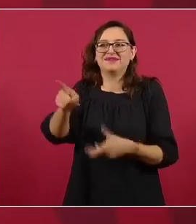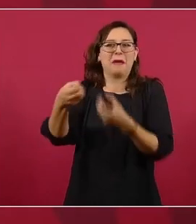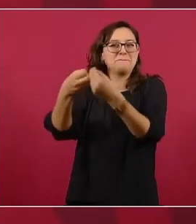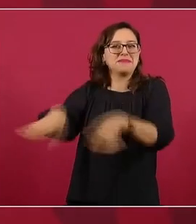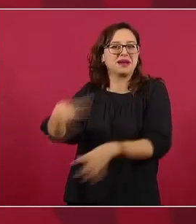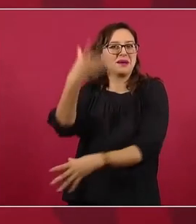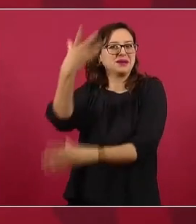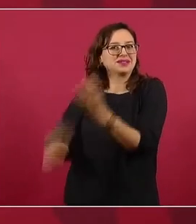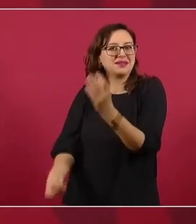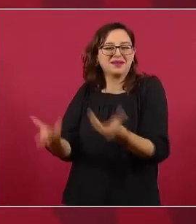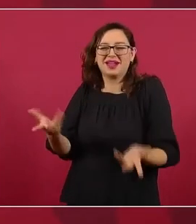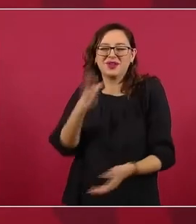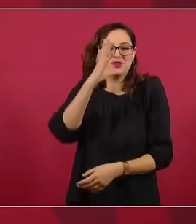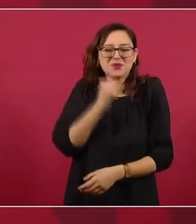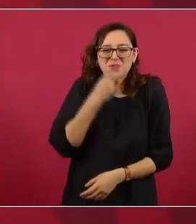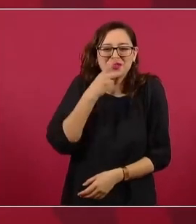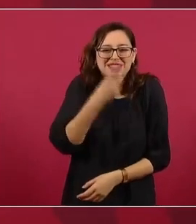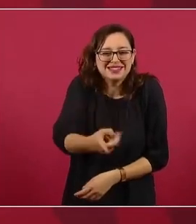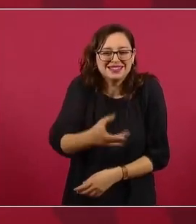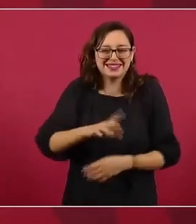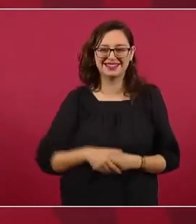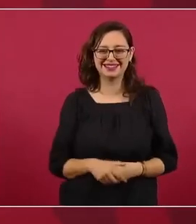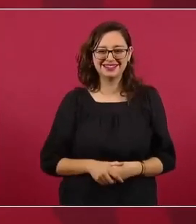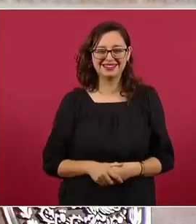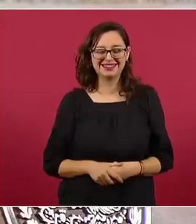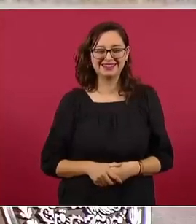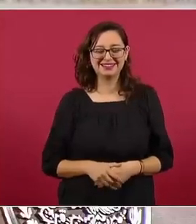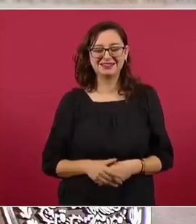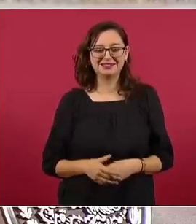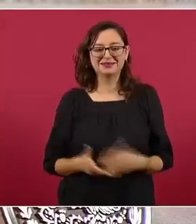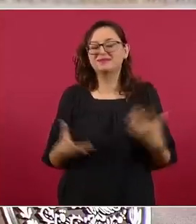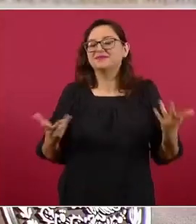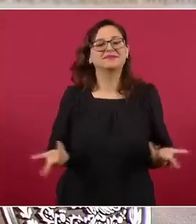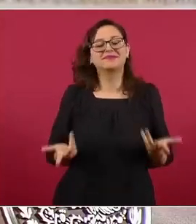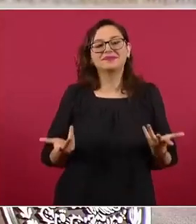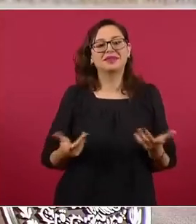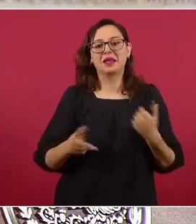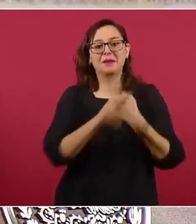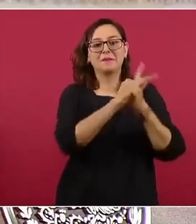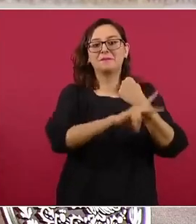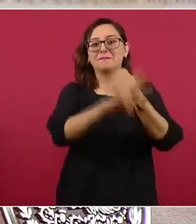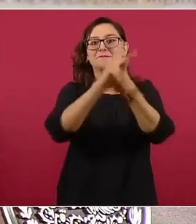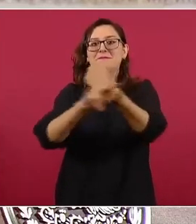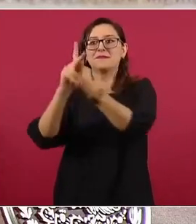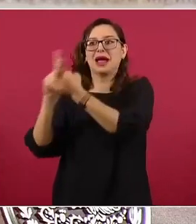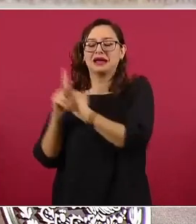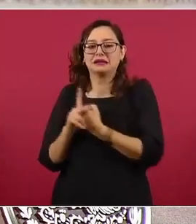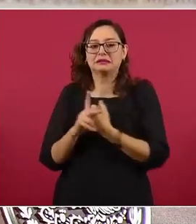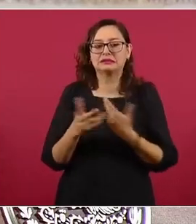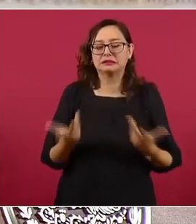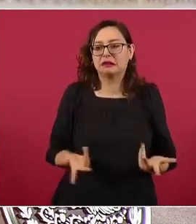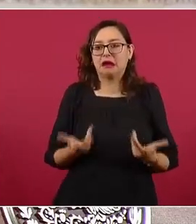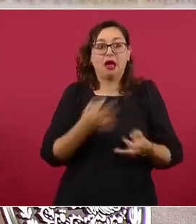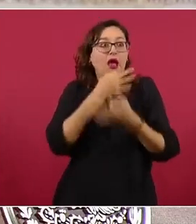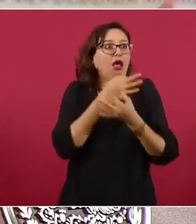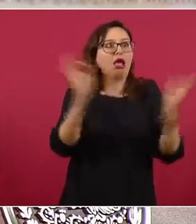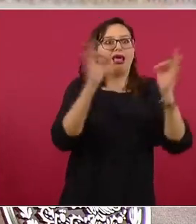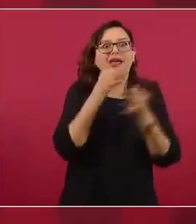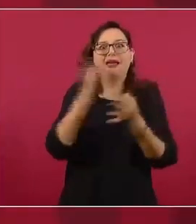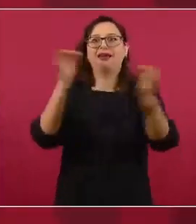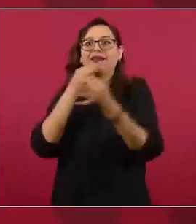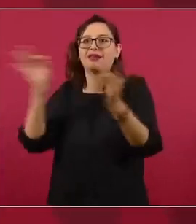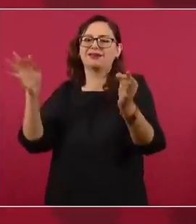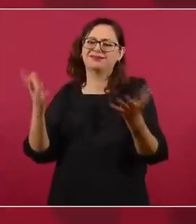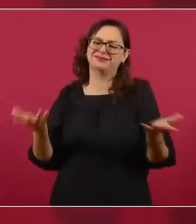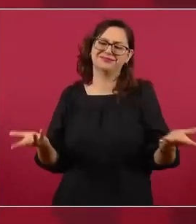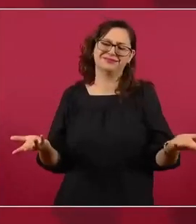nosotros en las áreas de inteligencia de cualquier país, la mayor parte de los asuntos pues no se pueden discutir, ¿no?